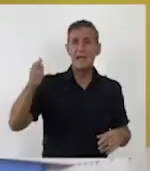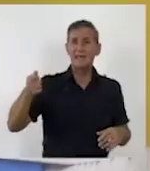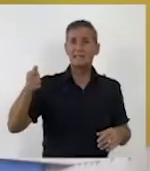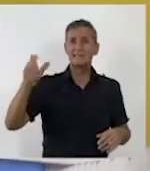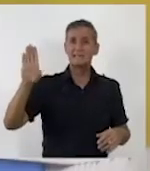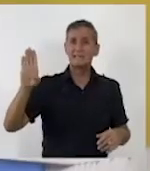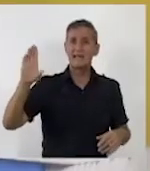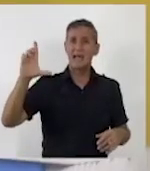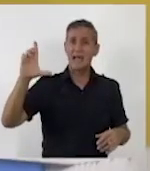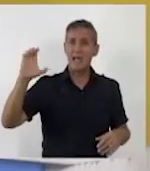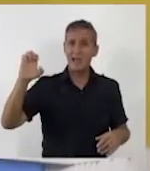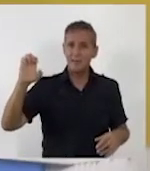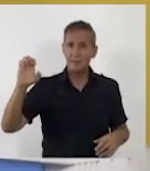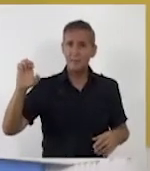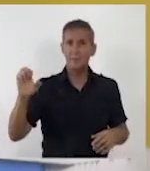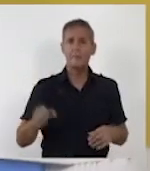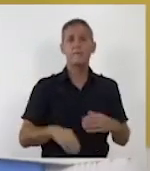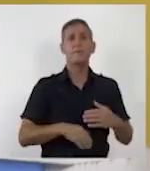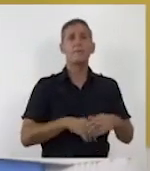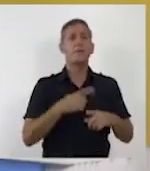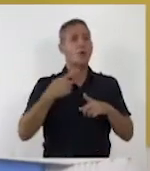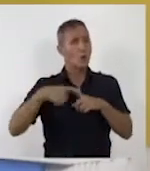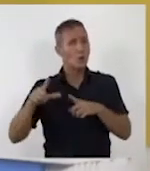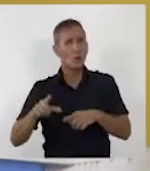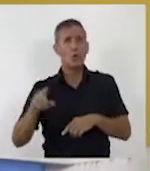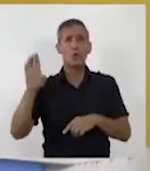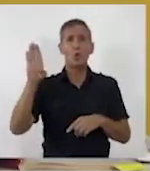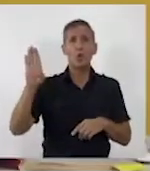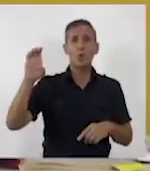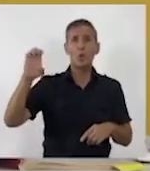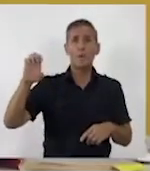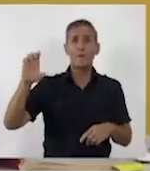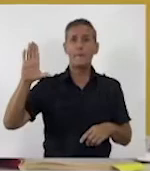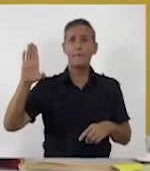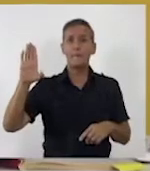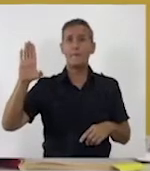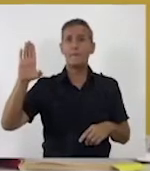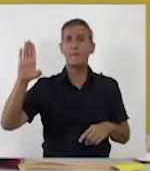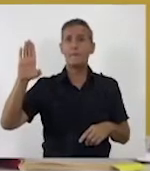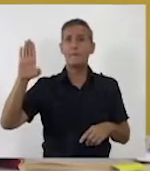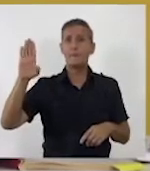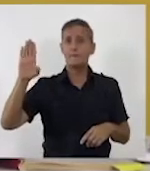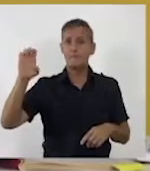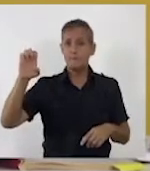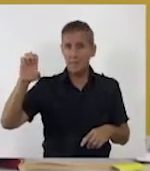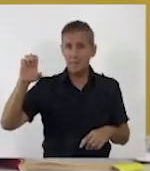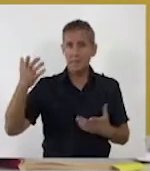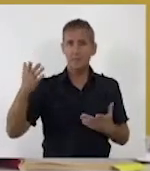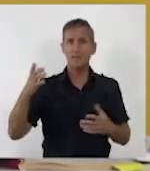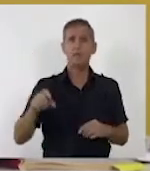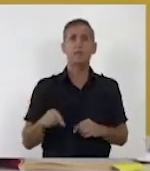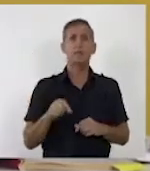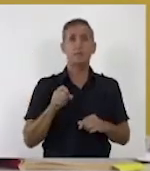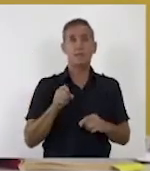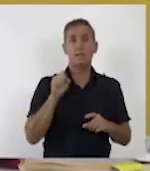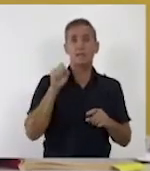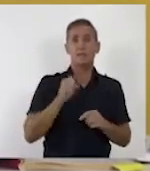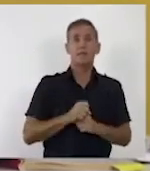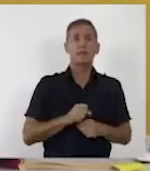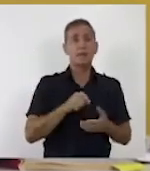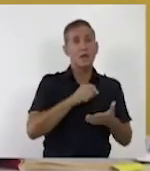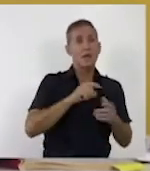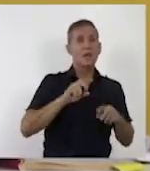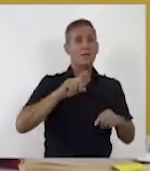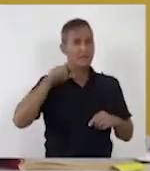bebé que se escribe con letra inicial mayúscula y después que pueden pasar a copiar el